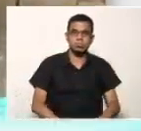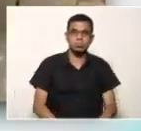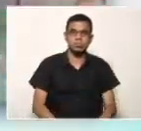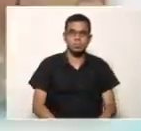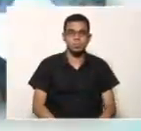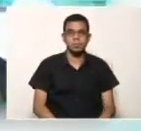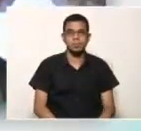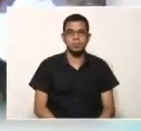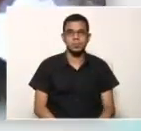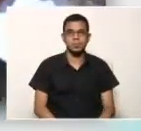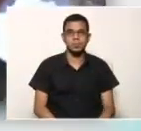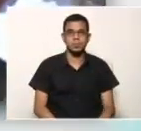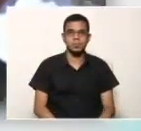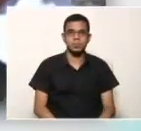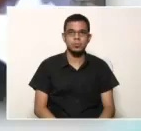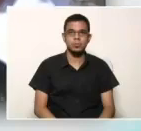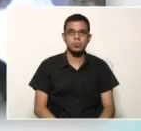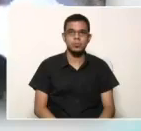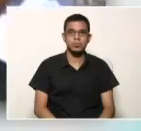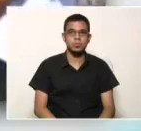Caracas.